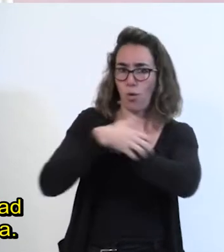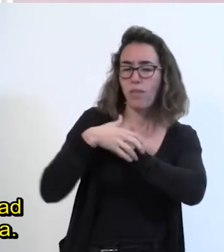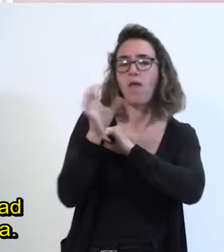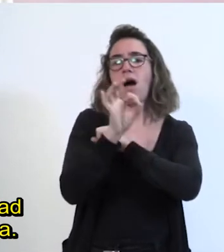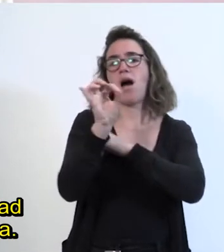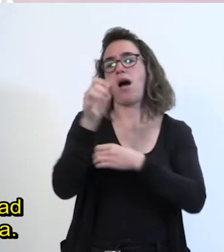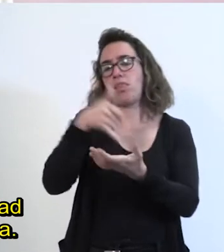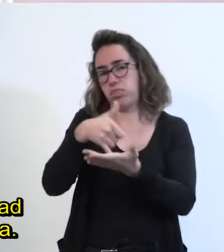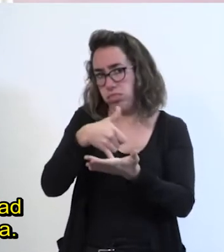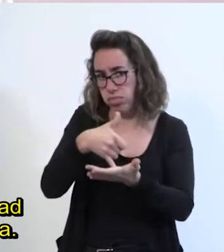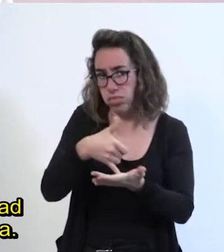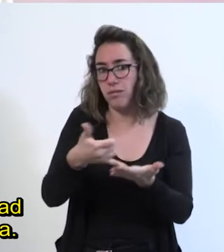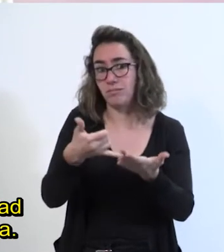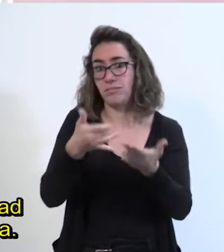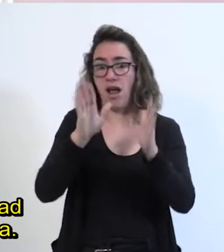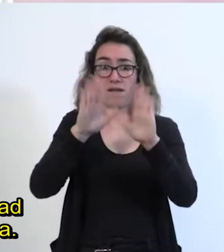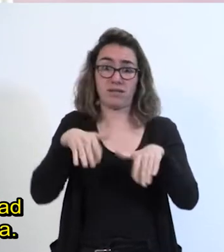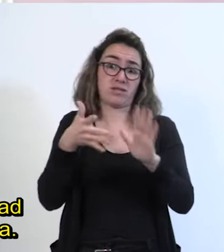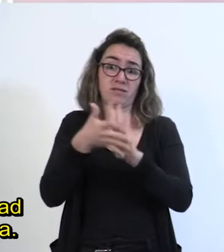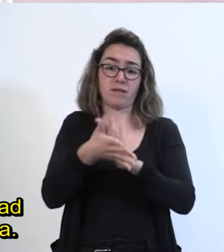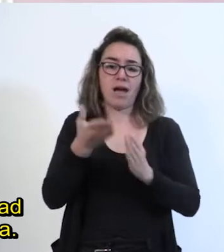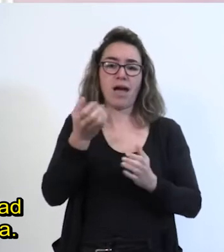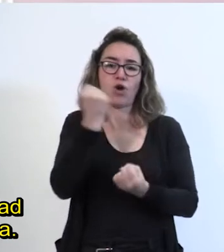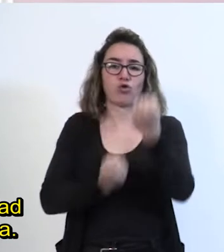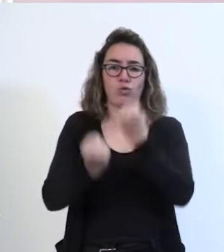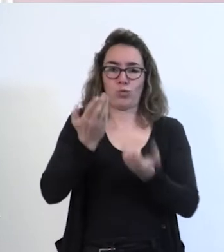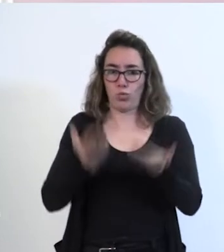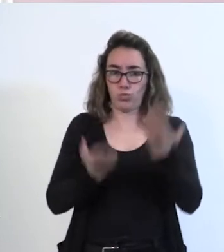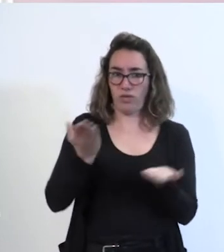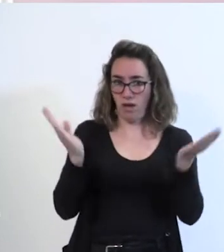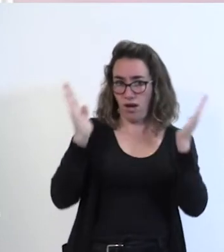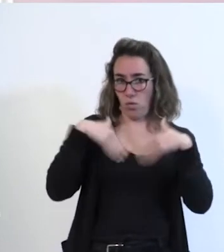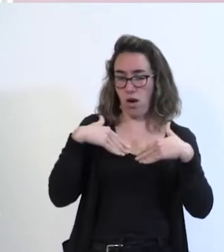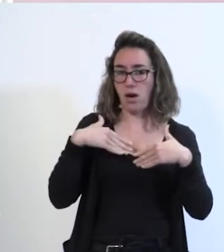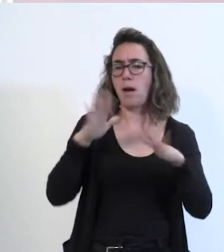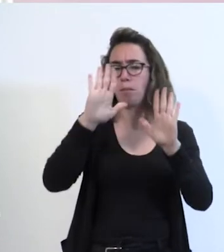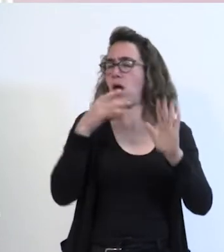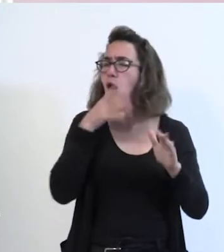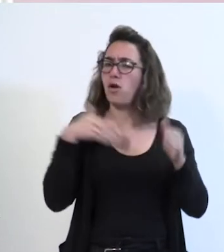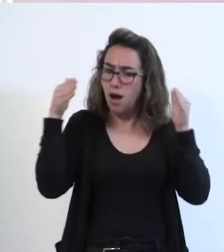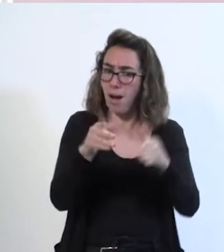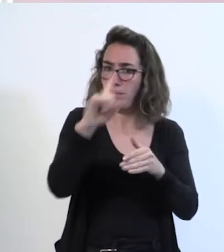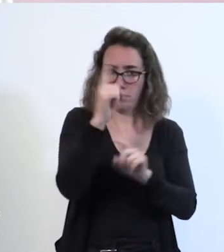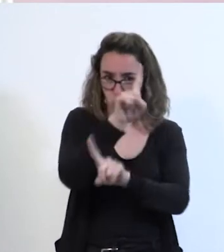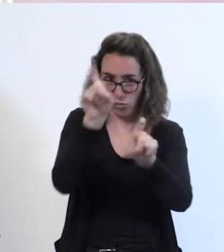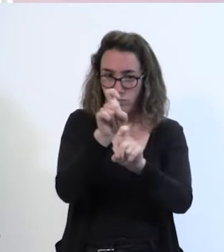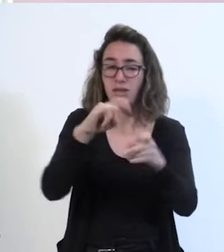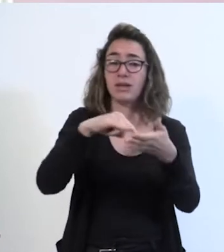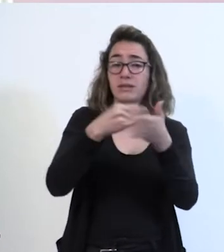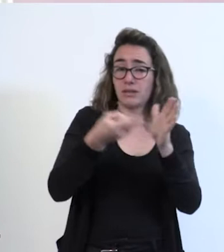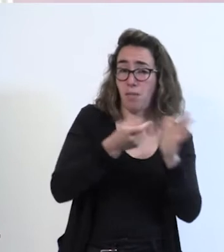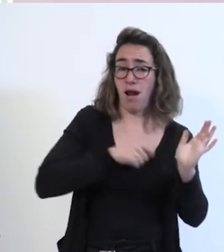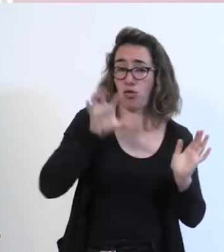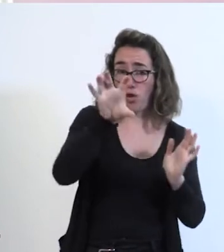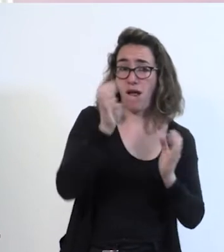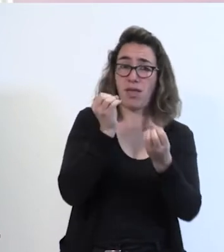situaciones de vulnerabilidad y, por lo tanto, injusticia económica. Pero háblame primero, Morena, del Sistema Nacional de Datos, Estadísticas